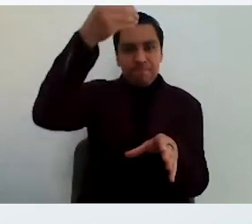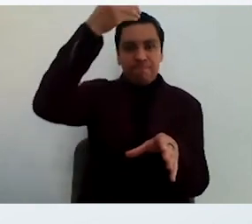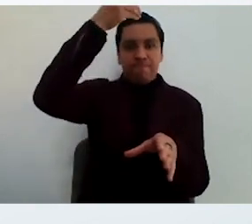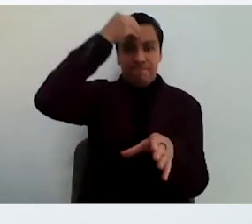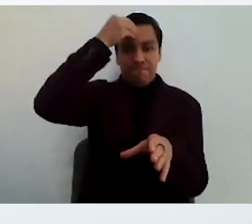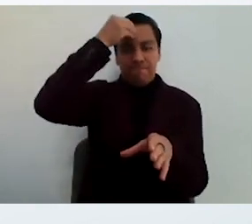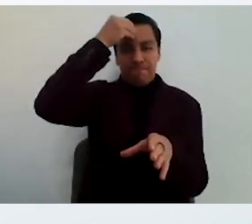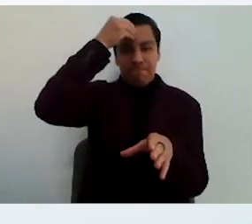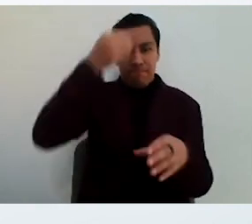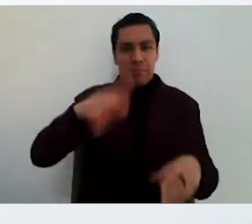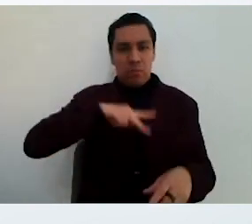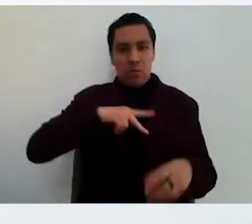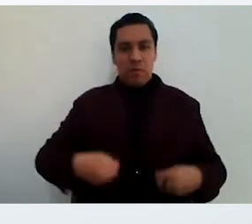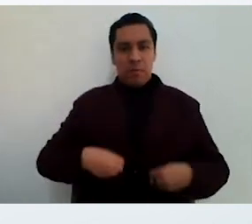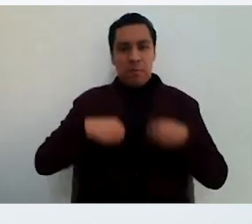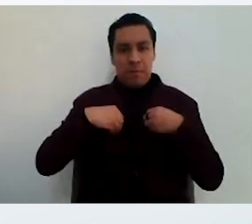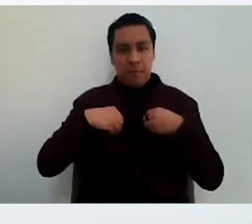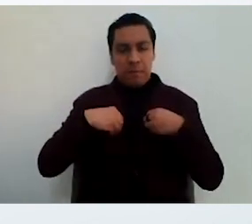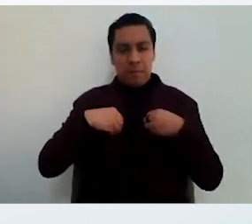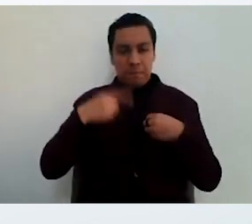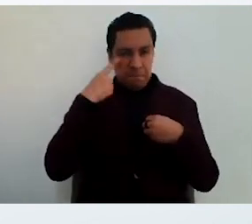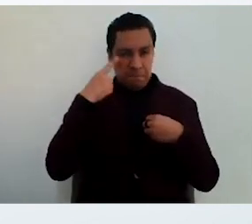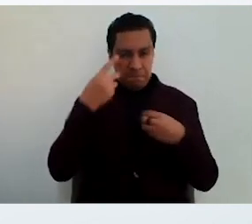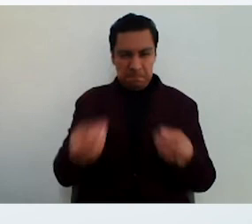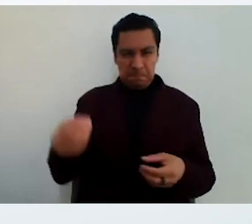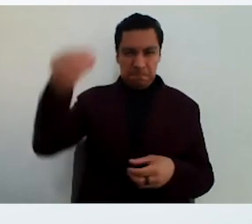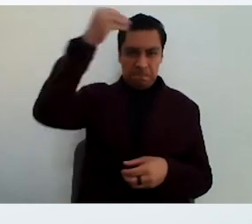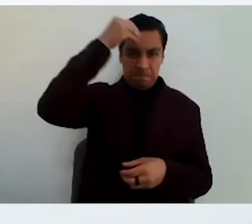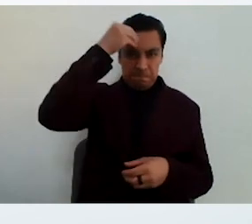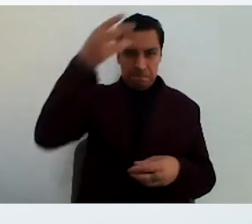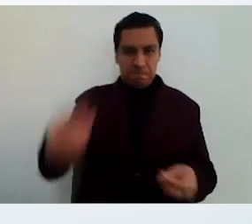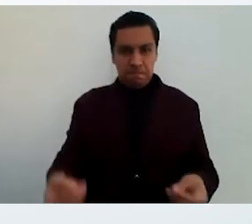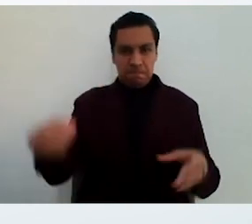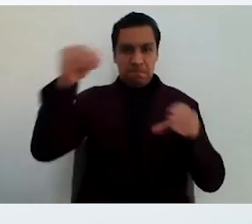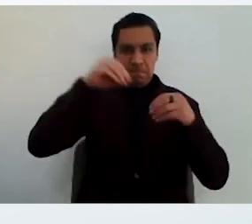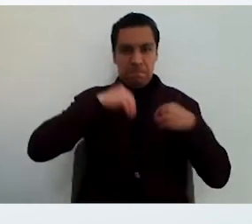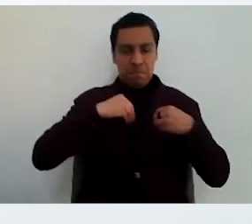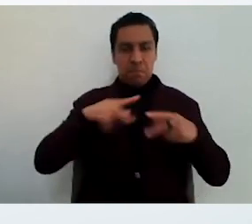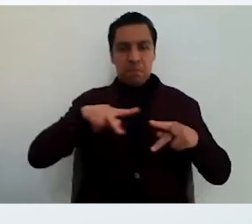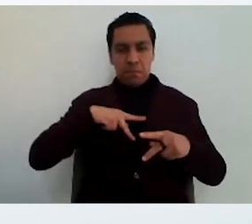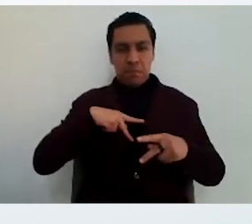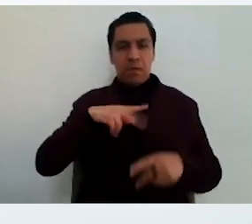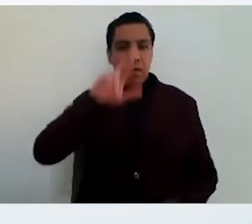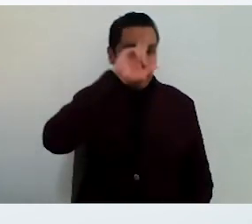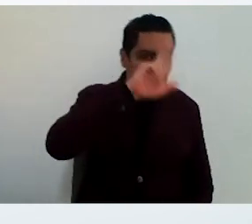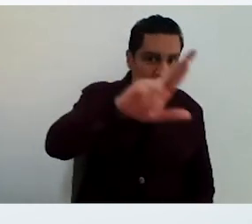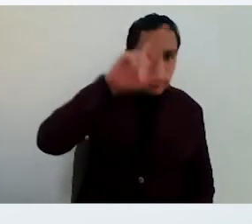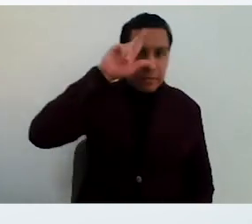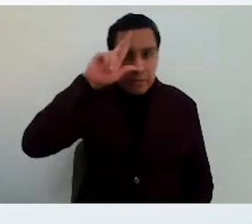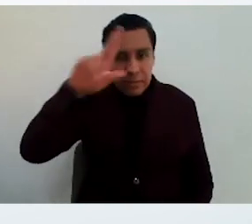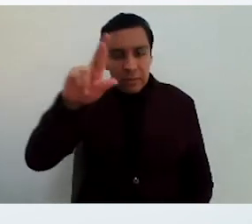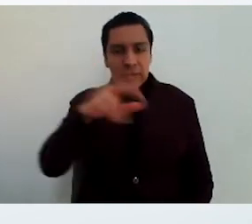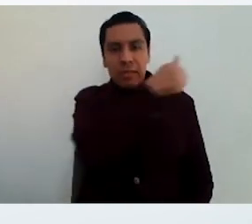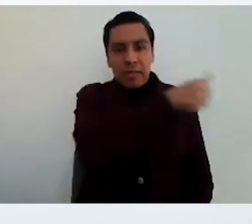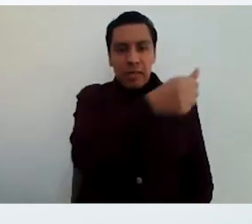cotidiana. Y era una frase, ¿no? El respeto al derecho ajeno es